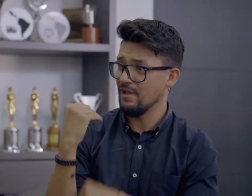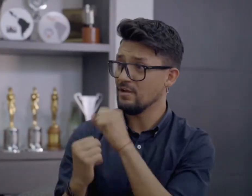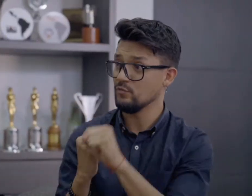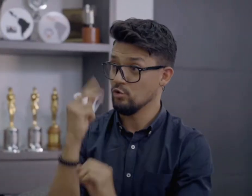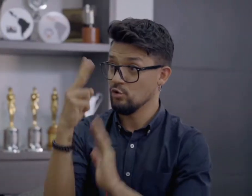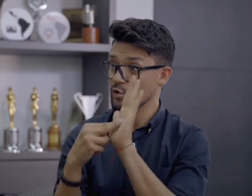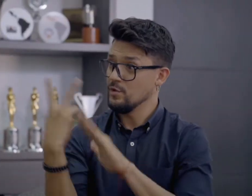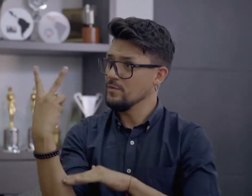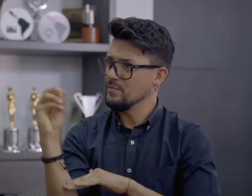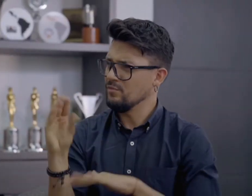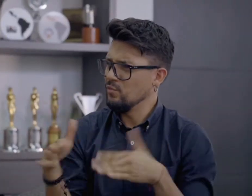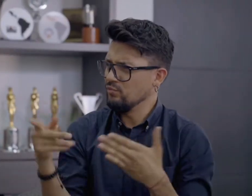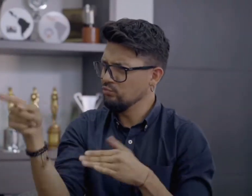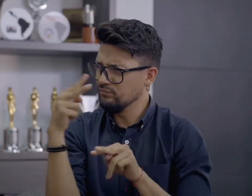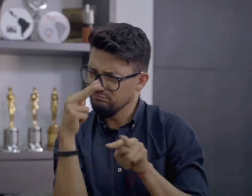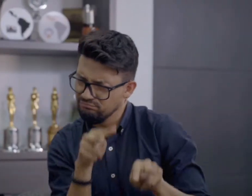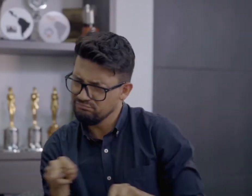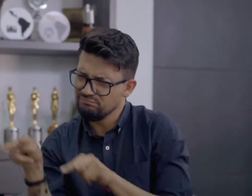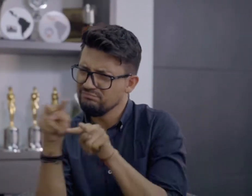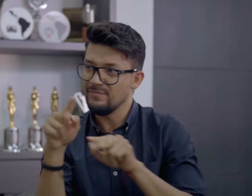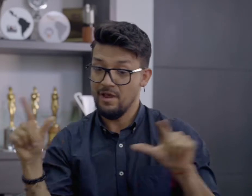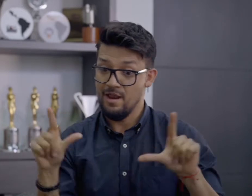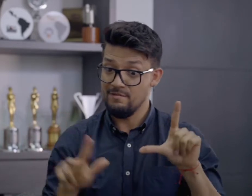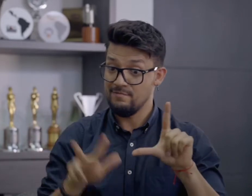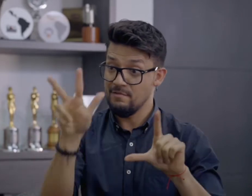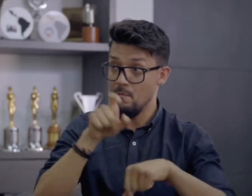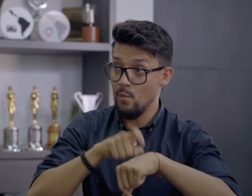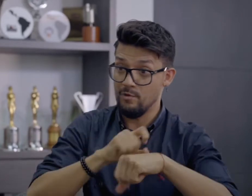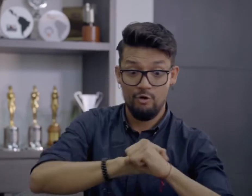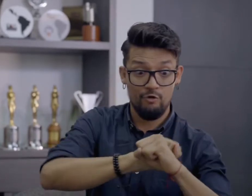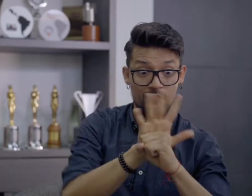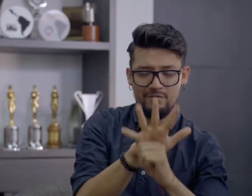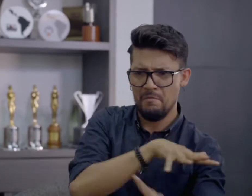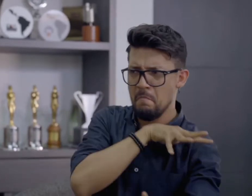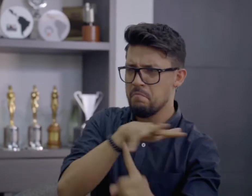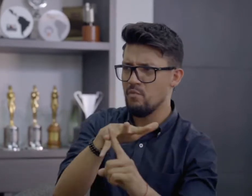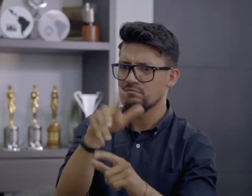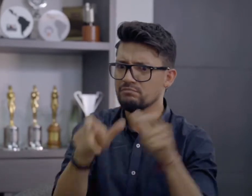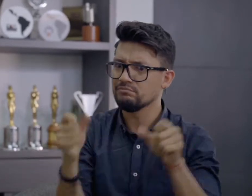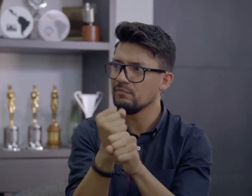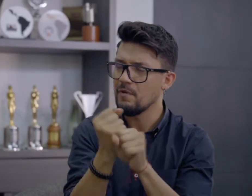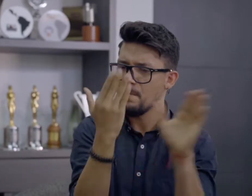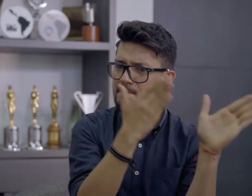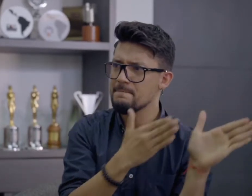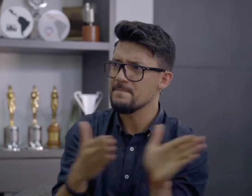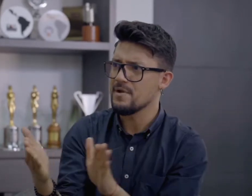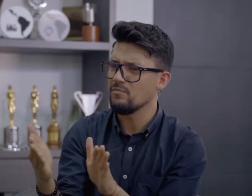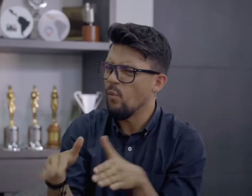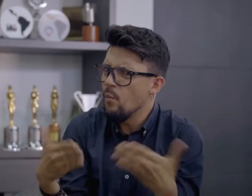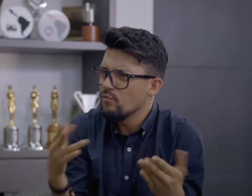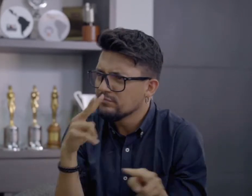¿Cómo se vieron afectados los planes del canal en 2020 con la llegada de la pandemia?